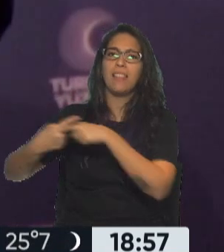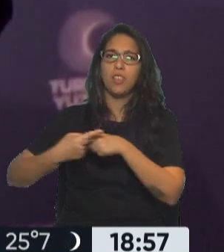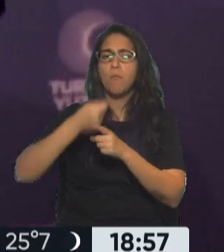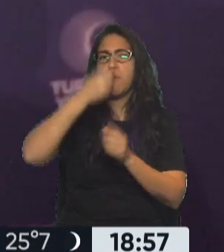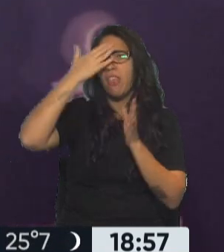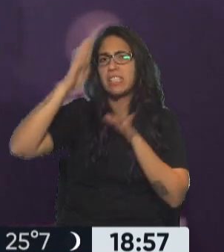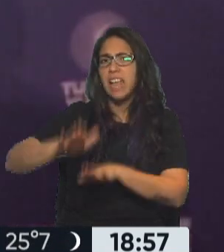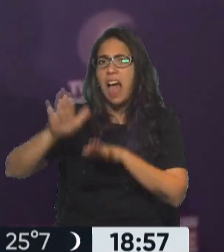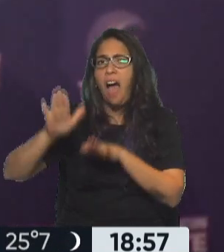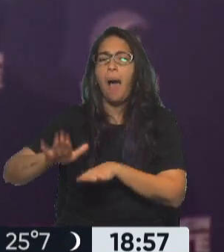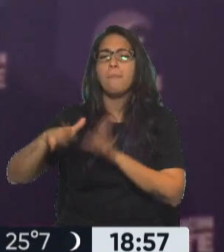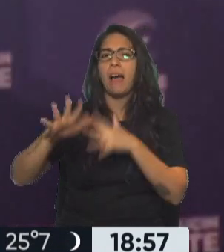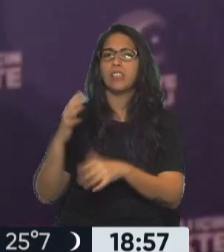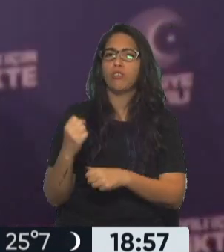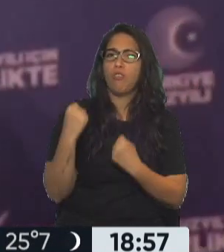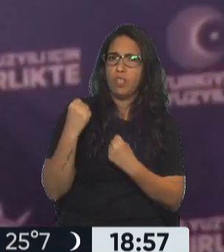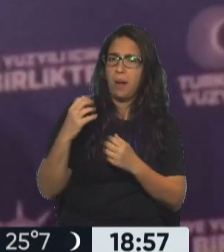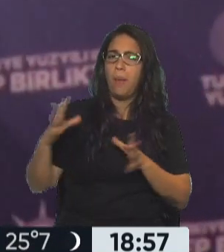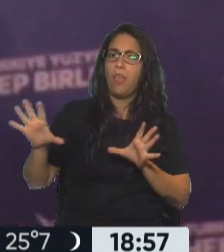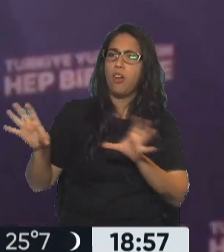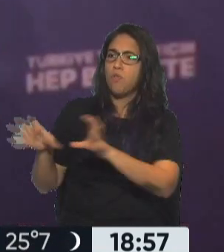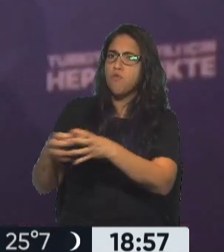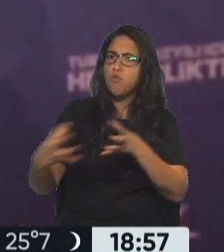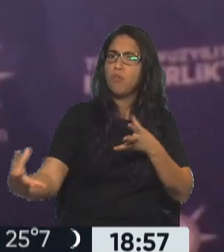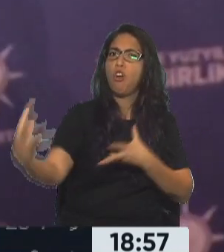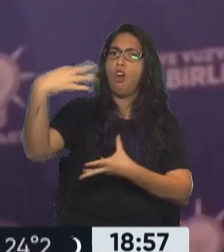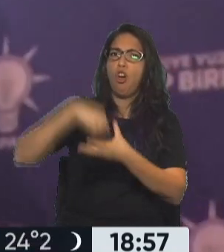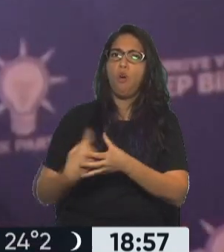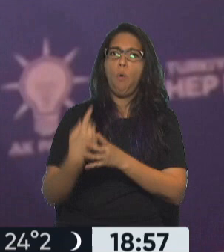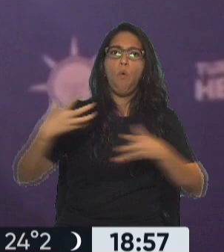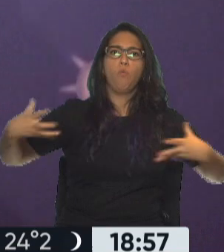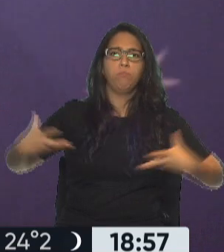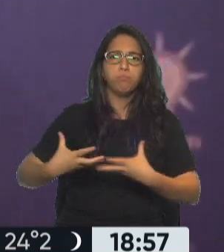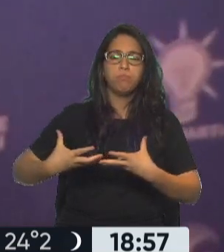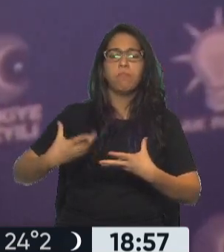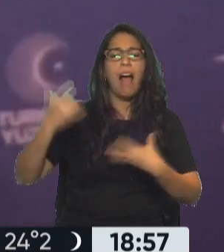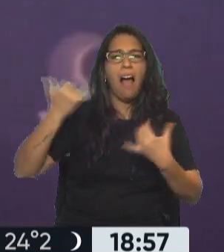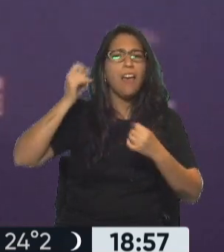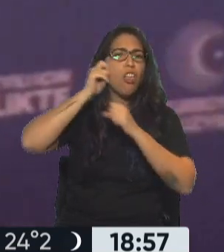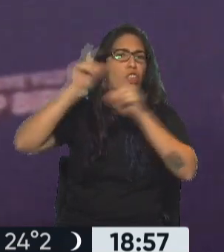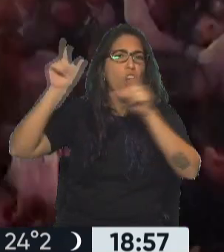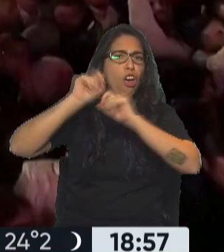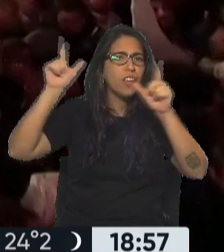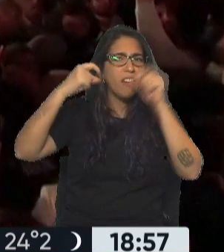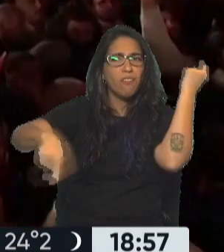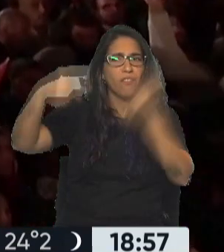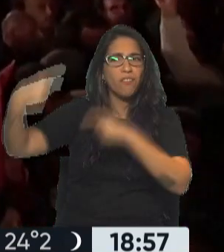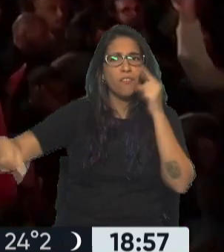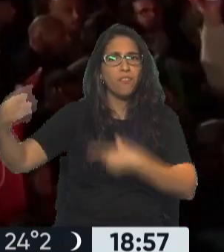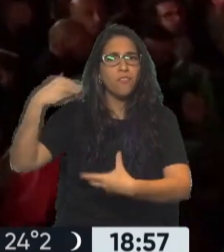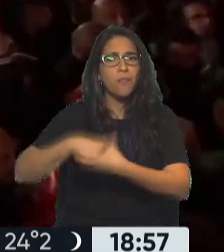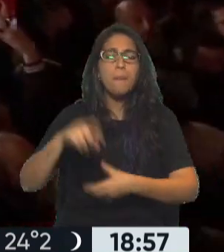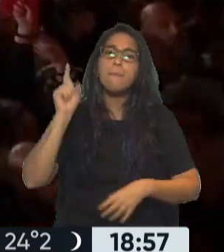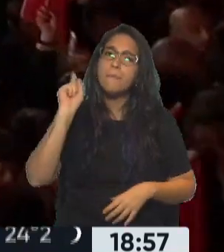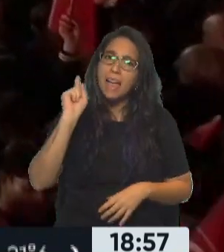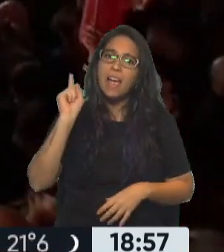islámicos, partidos más conservadores, que más allá de no tener, digamos, cuestiones ideológicas quizás en común, sí tienen la postura